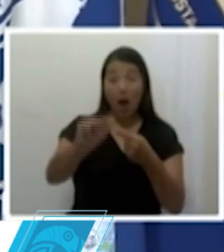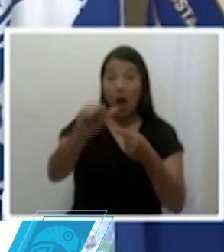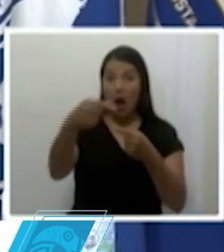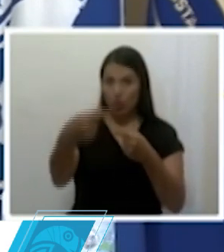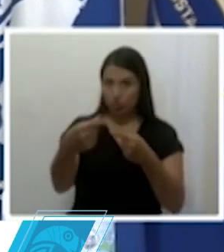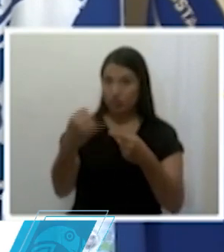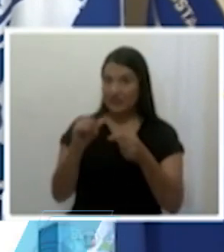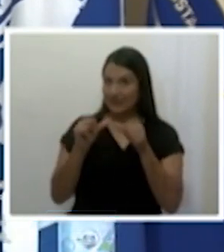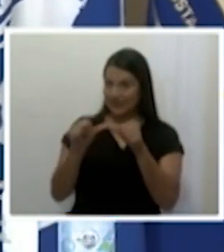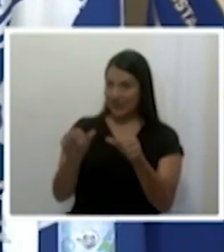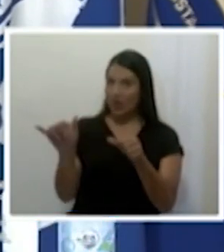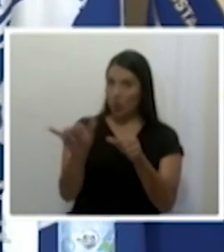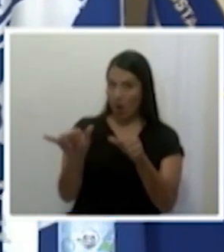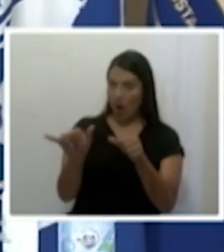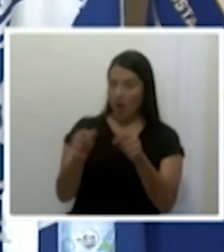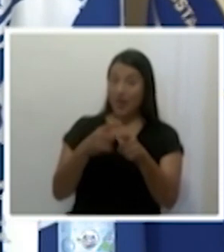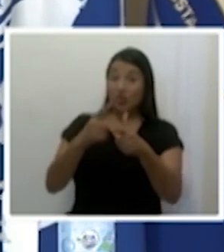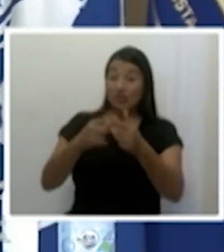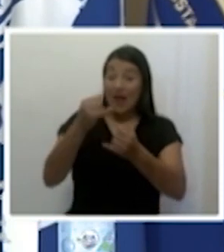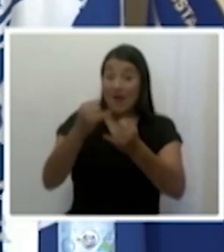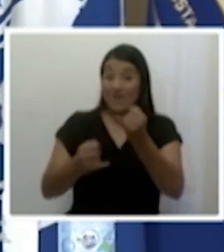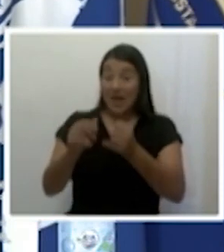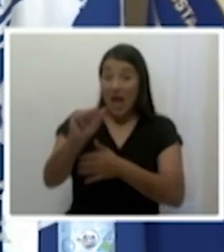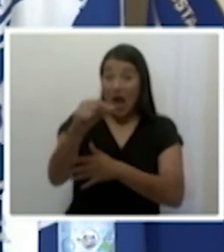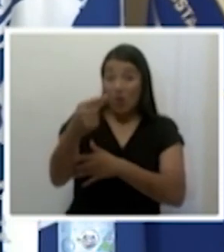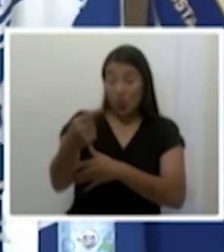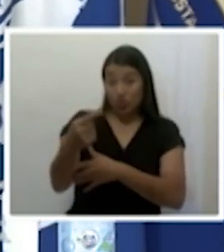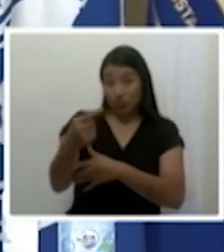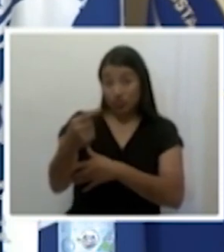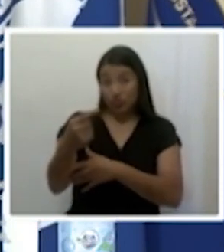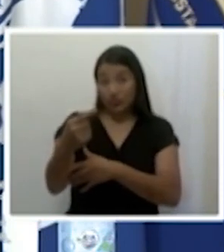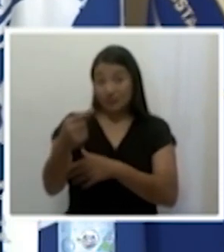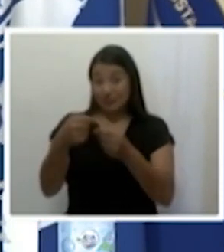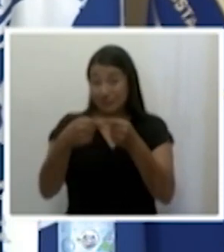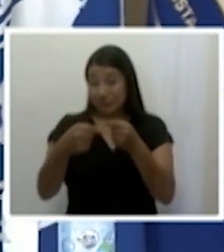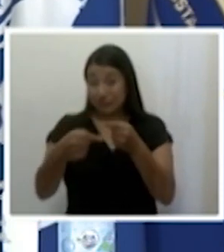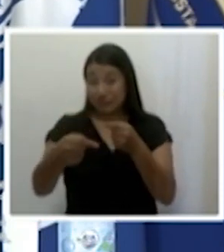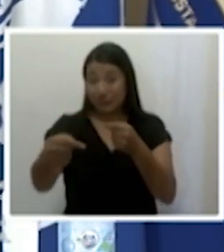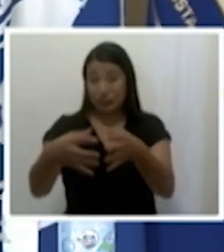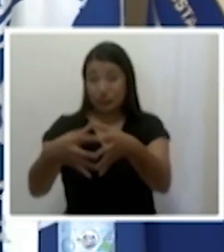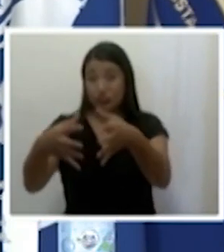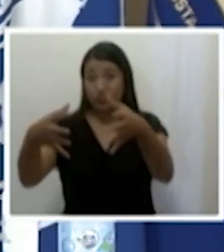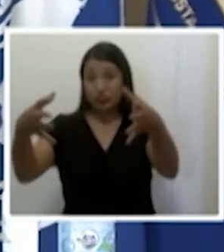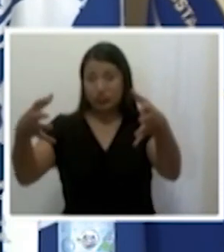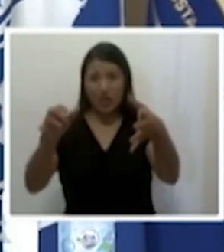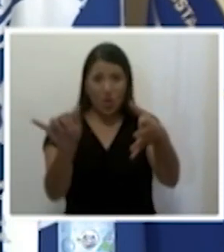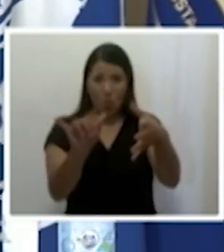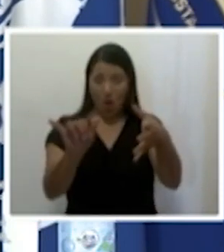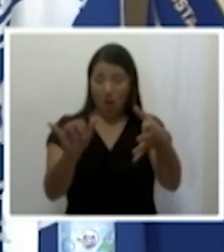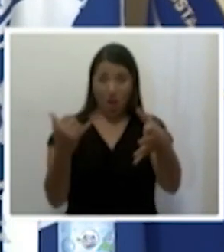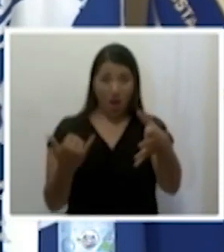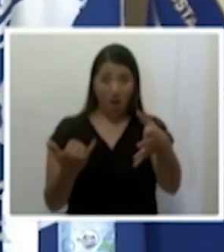al mismo ritmo, terminaríamos el 1 de septiembre con,